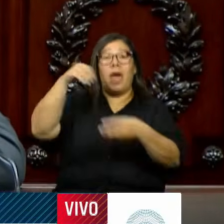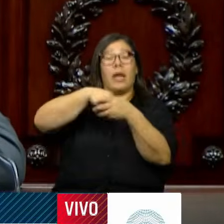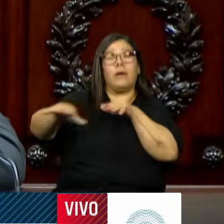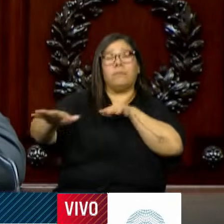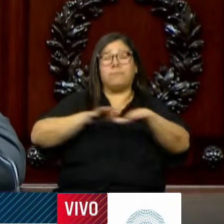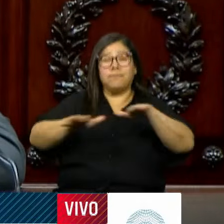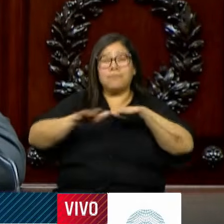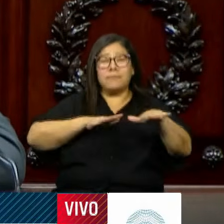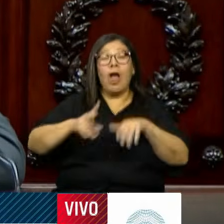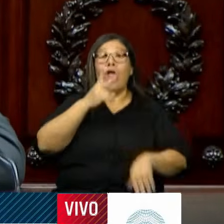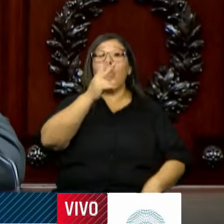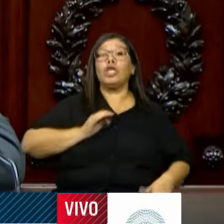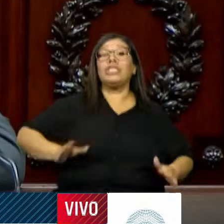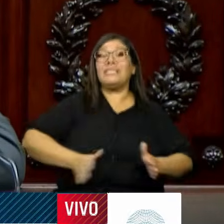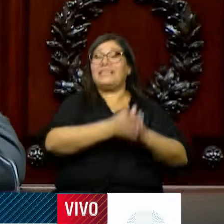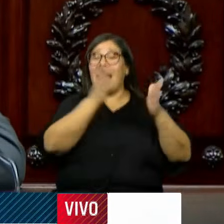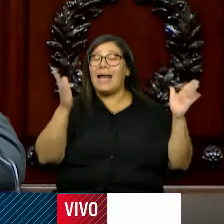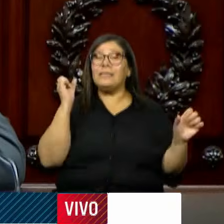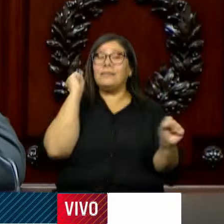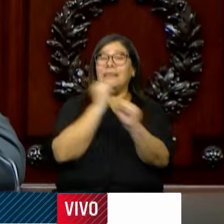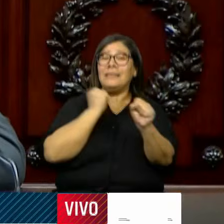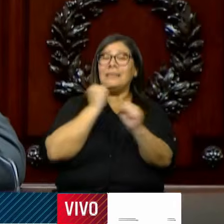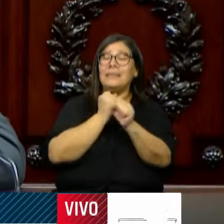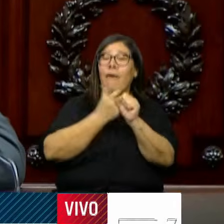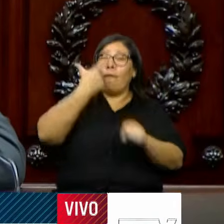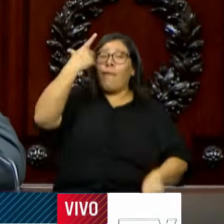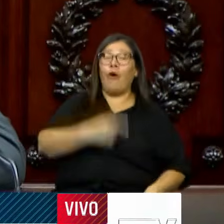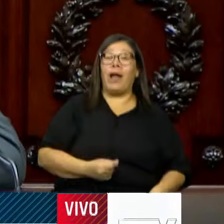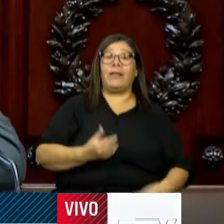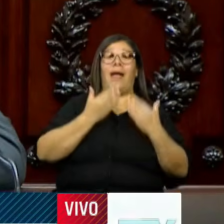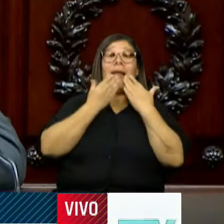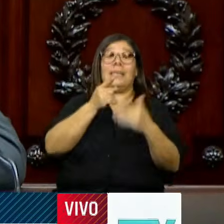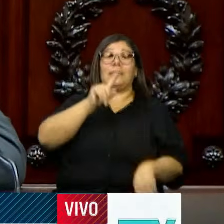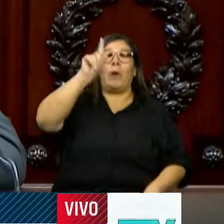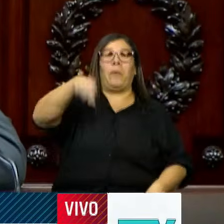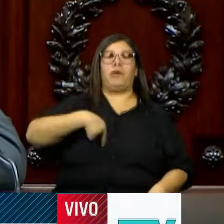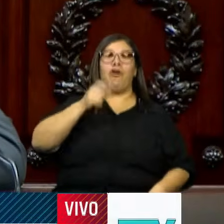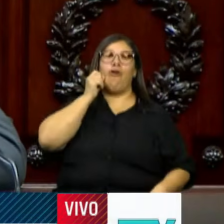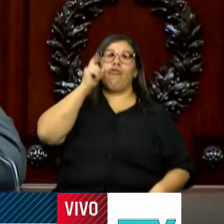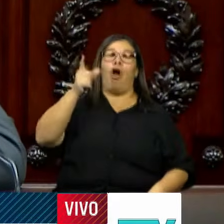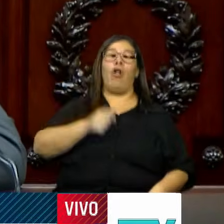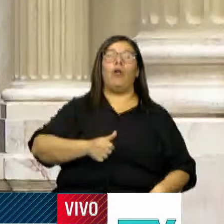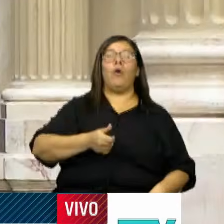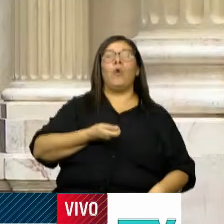trabajando durante más de 2 años para hacer hecho esto realidad. Muchísimas gracias.